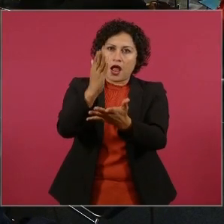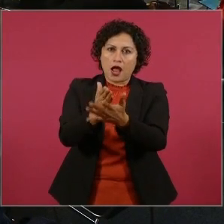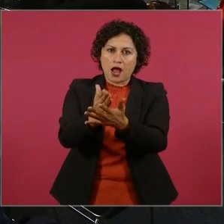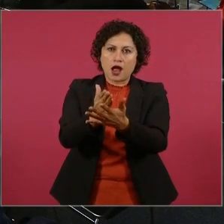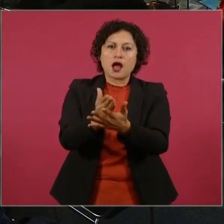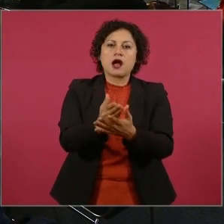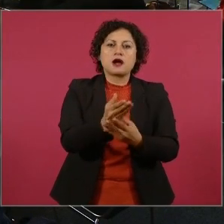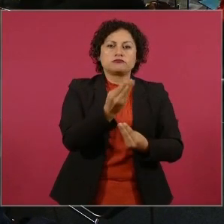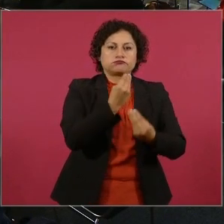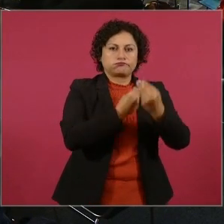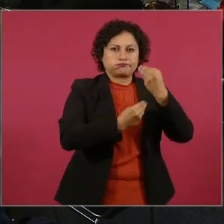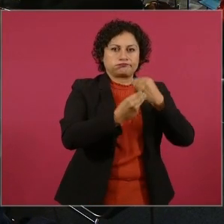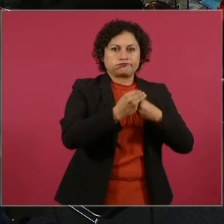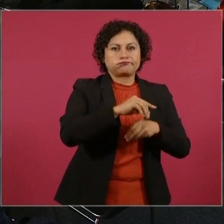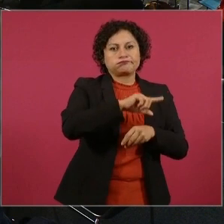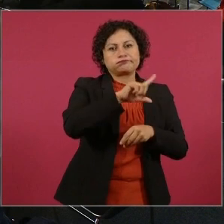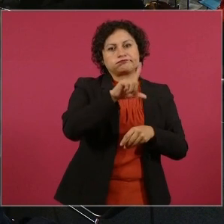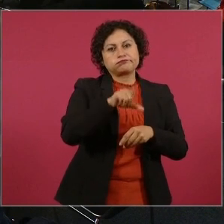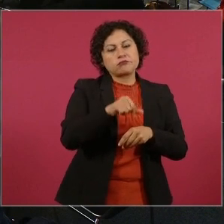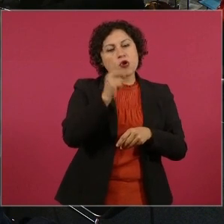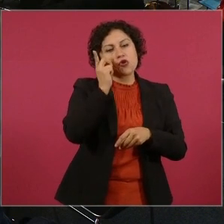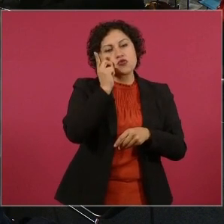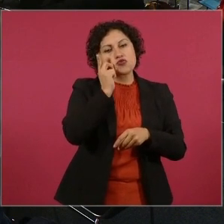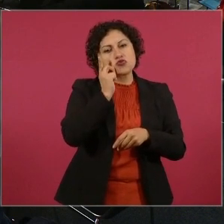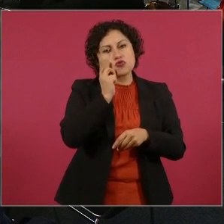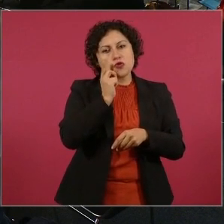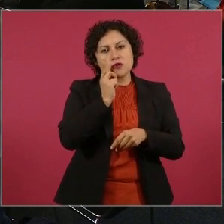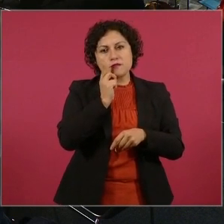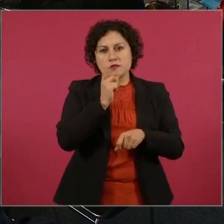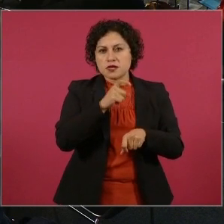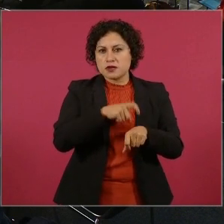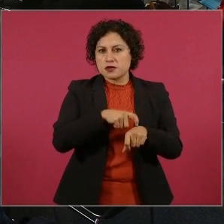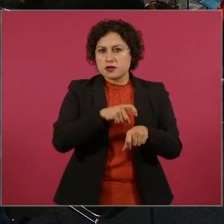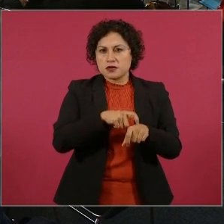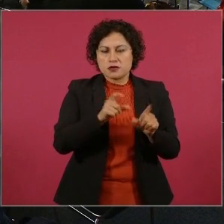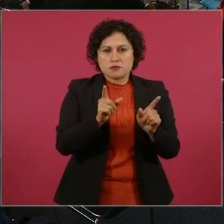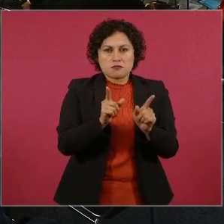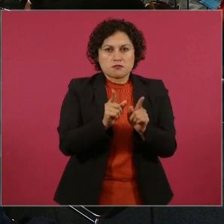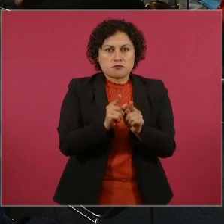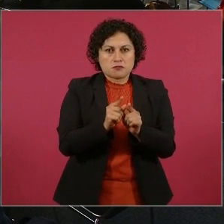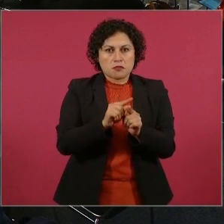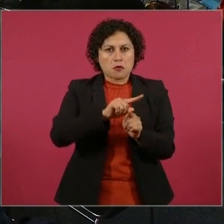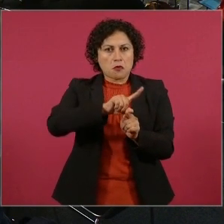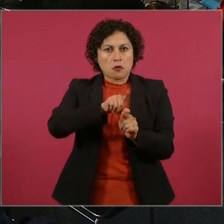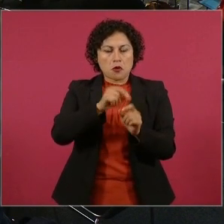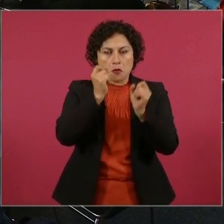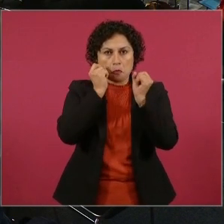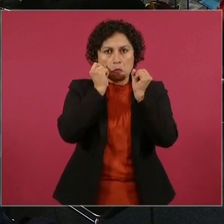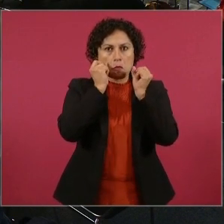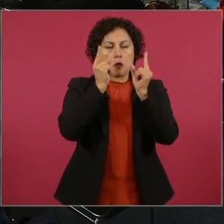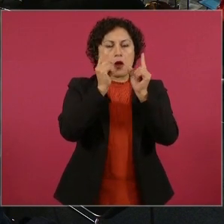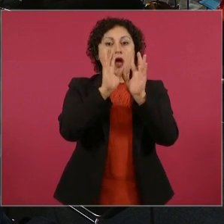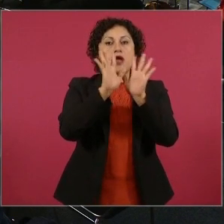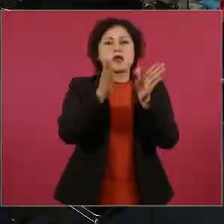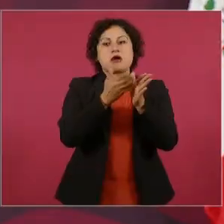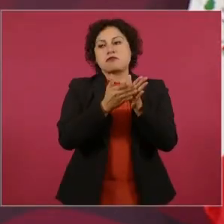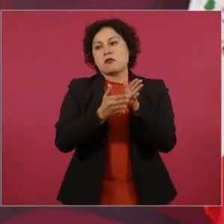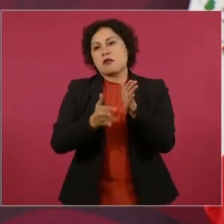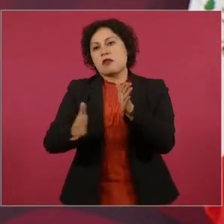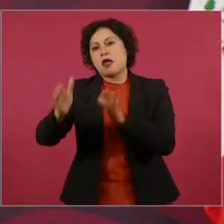la siesta y después de la siesta ya hasta la noche